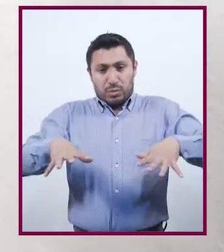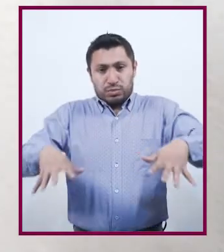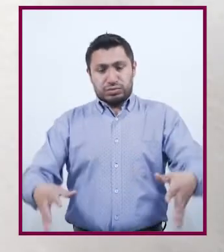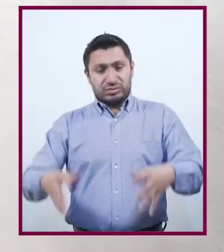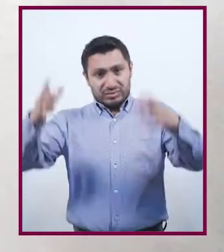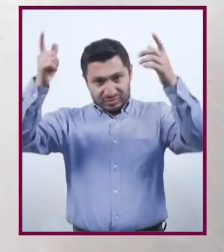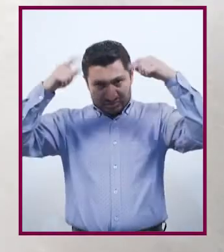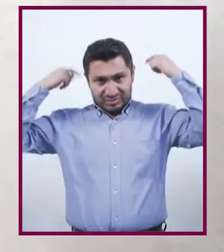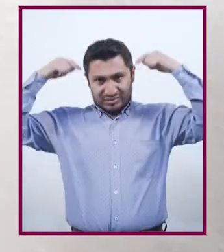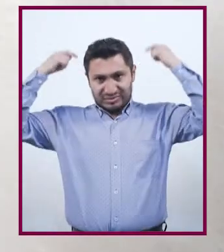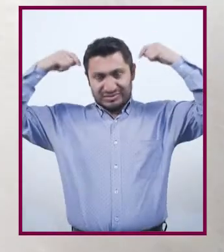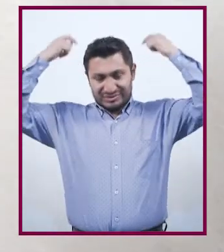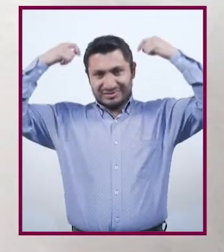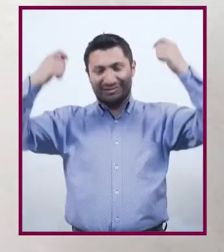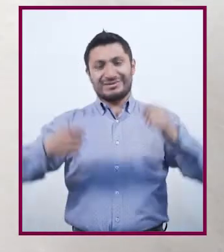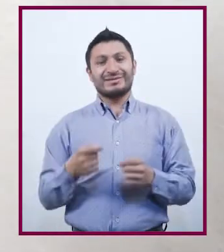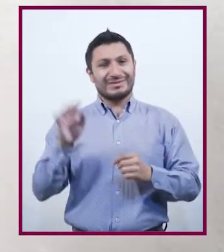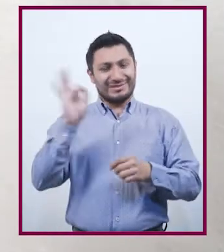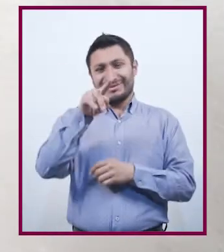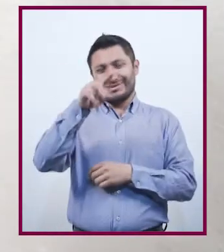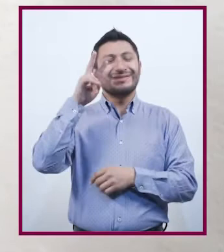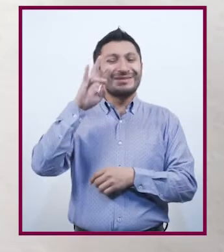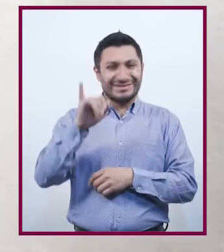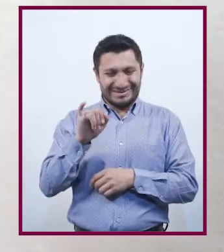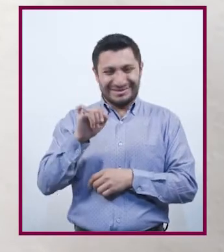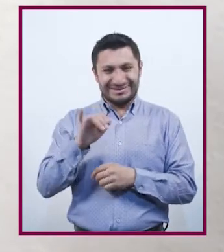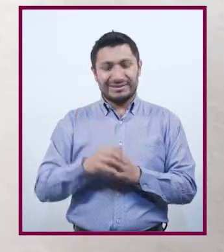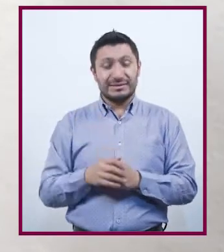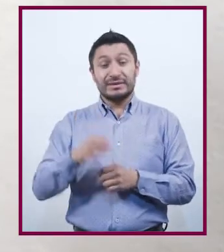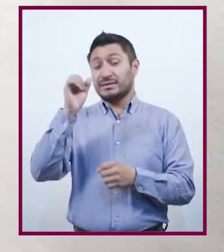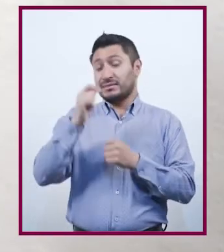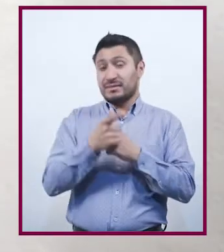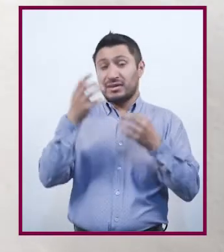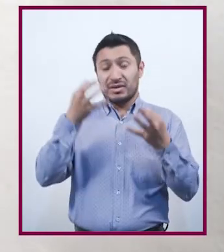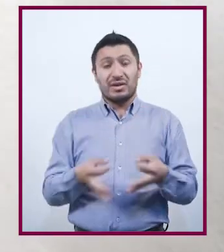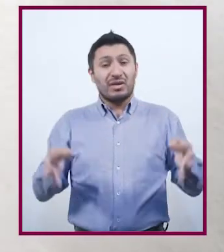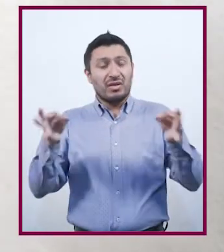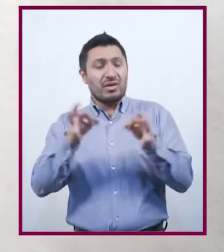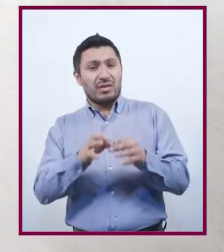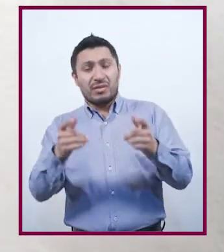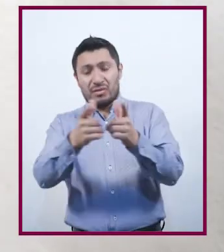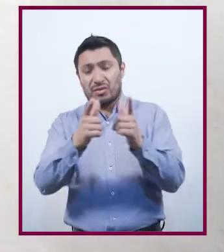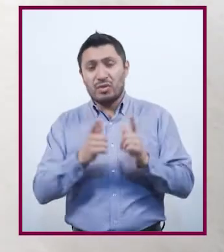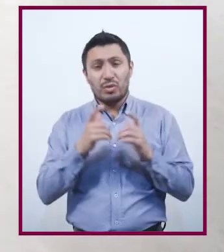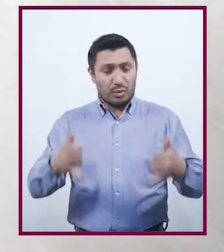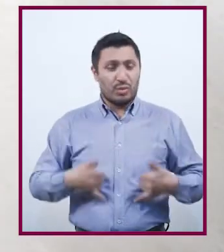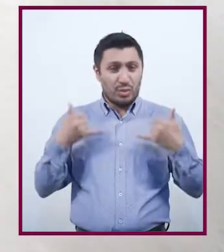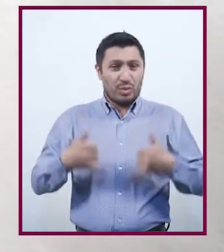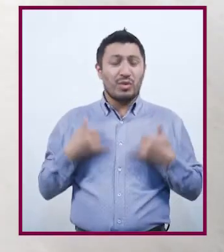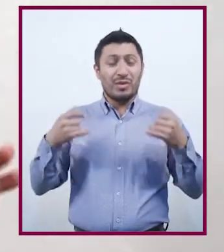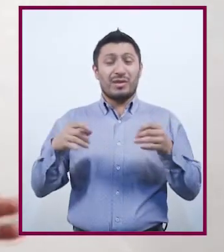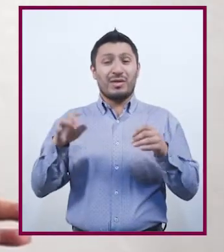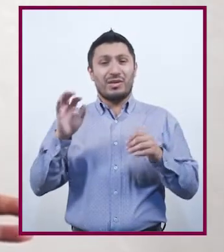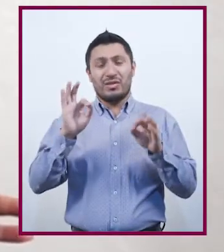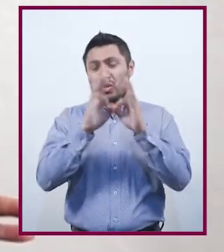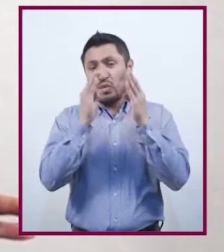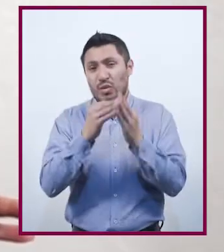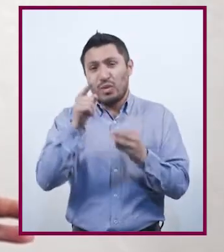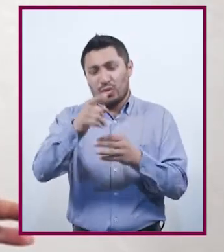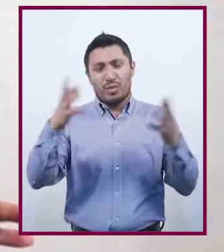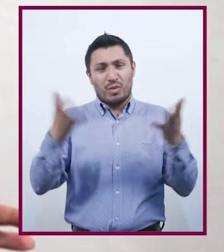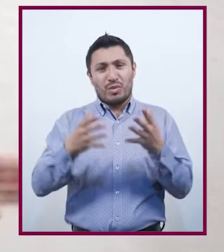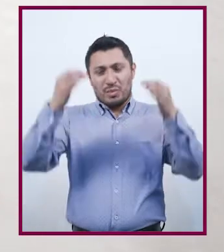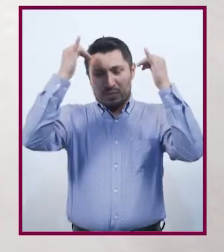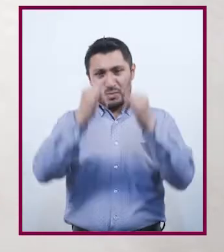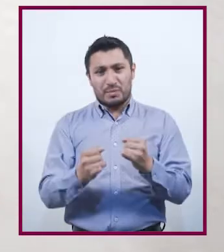en torno al rock and roll. ¿Has visto en las películas los vestidos de crinolina y los peinados con tupé? Seguramente que sí. Y aquí algo